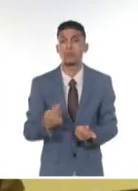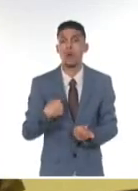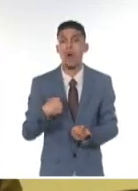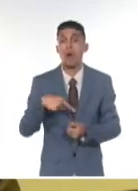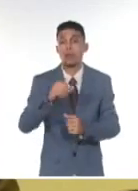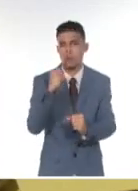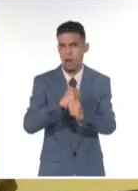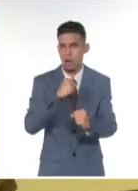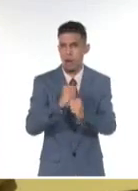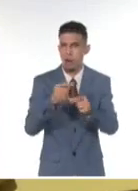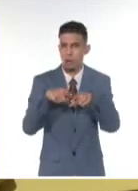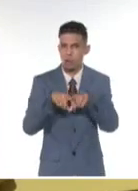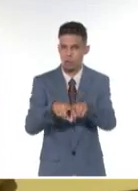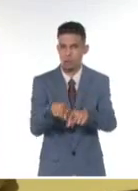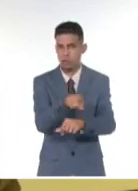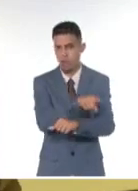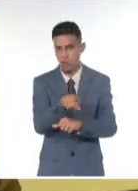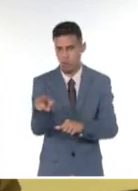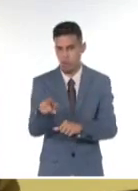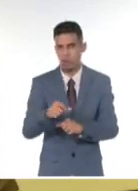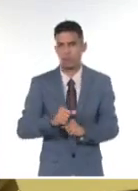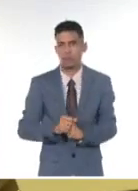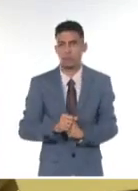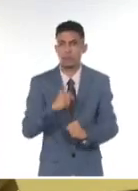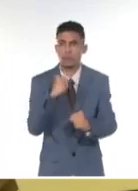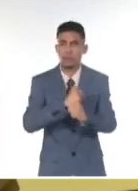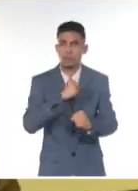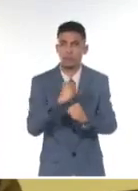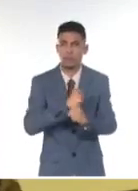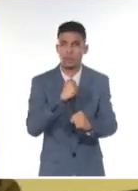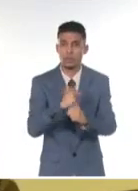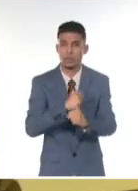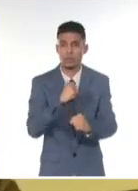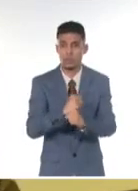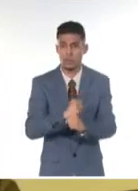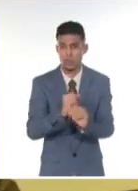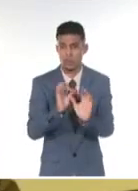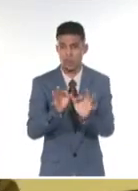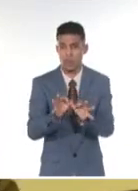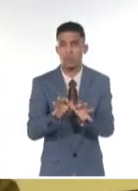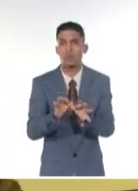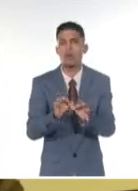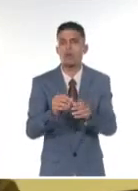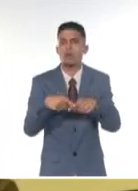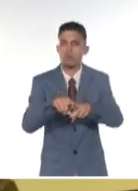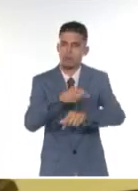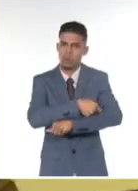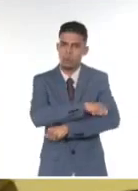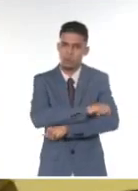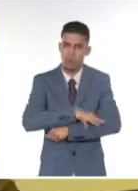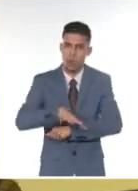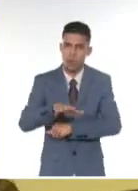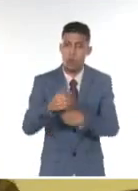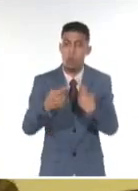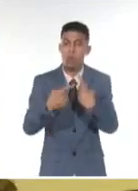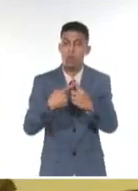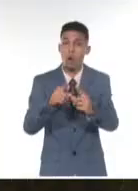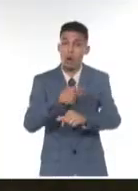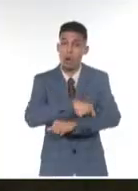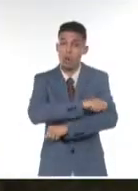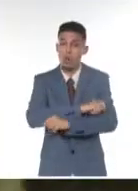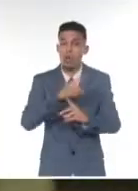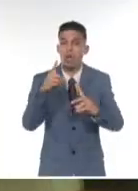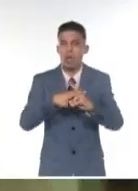a ustedes a trabajar con el pueblo por el pueblo y para el